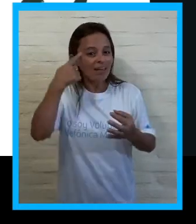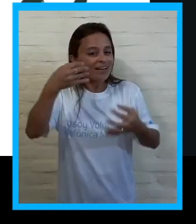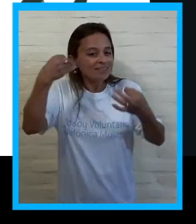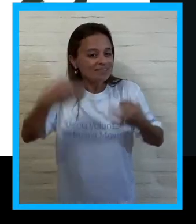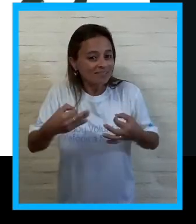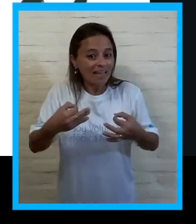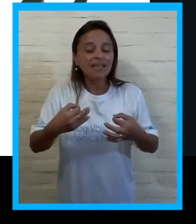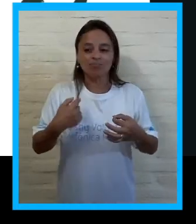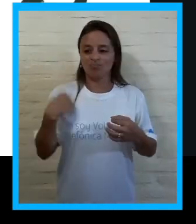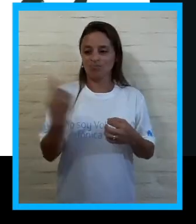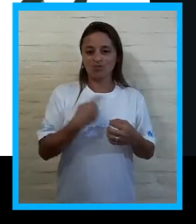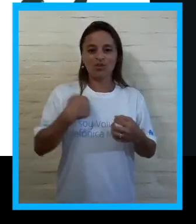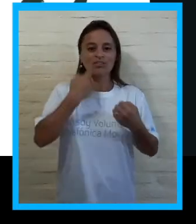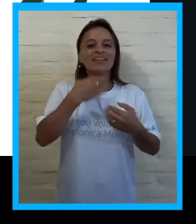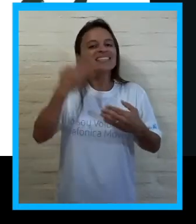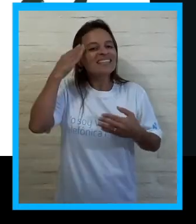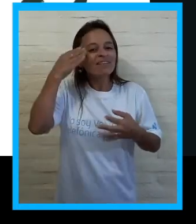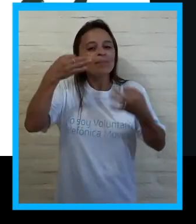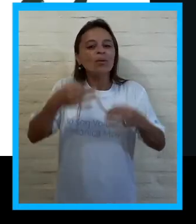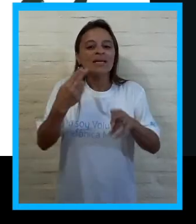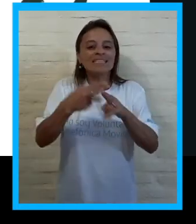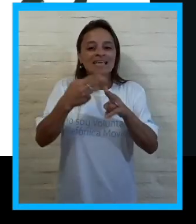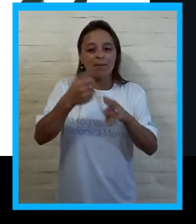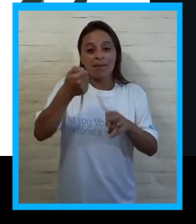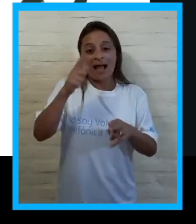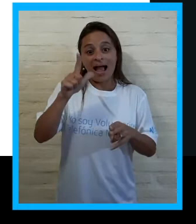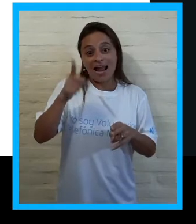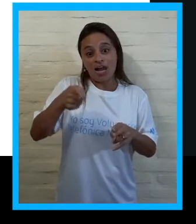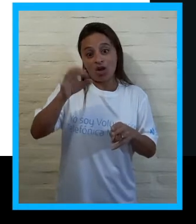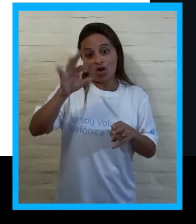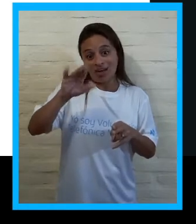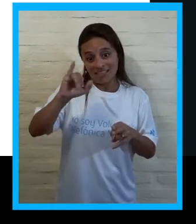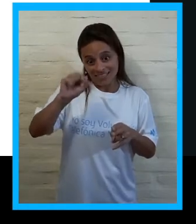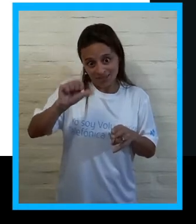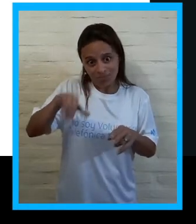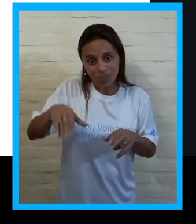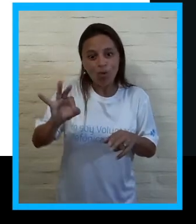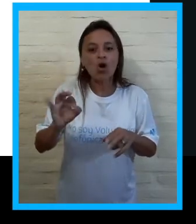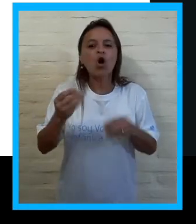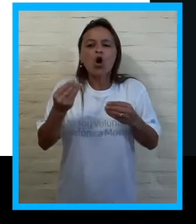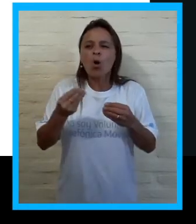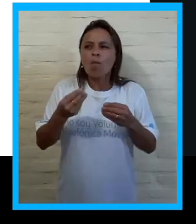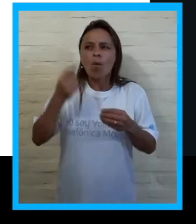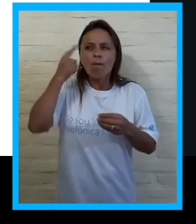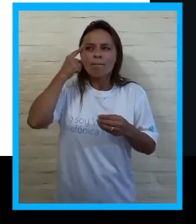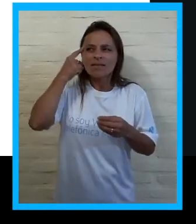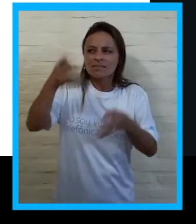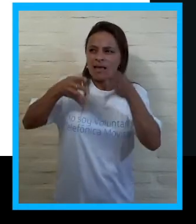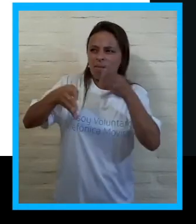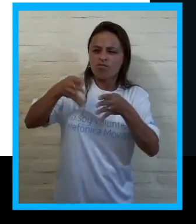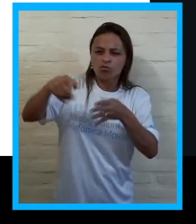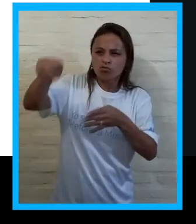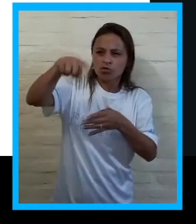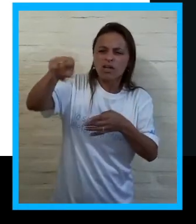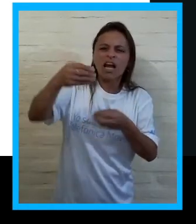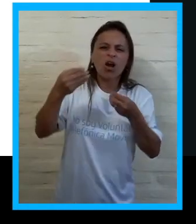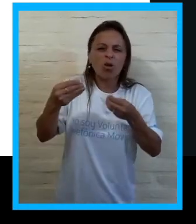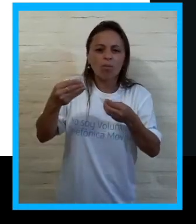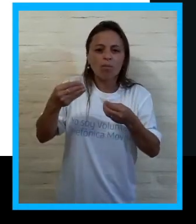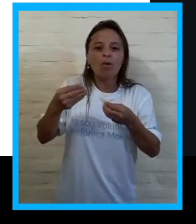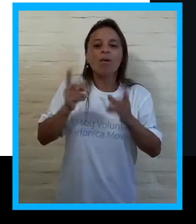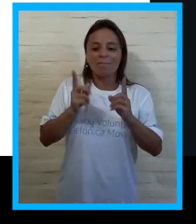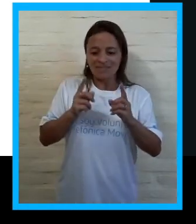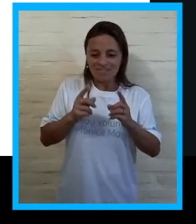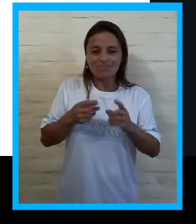entonces tenemos un algoritmo. ¿Alguna vez te preguntaste cómo piensan las máquinas? Las máquinas siguen